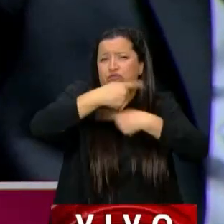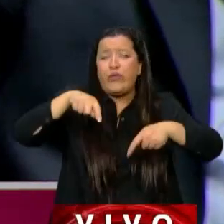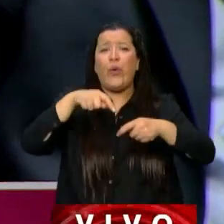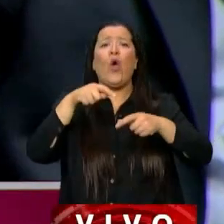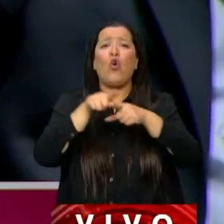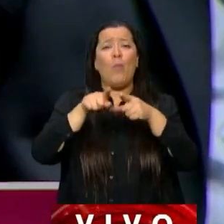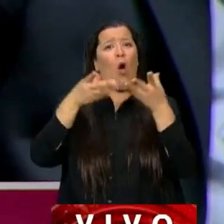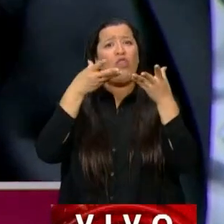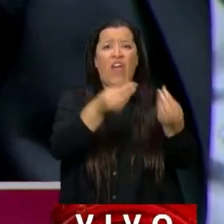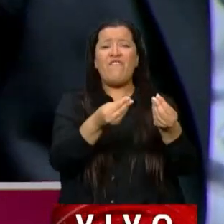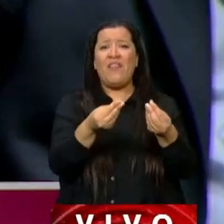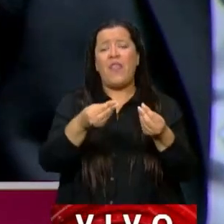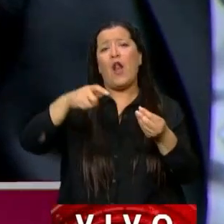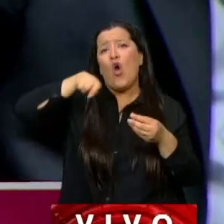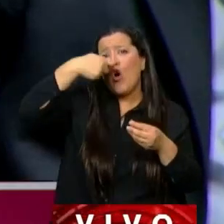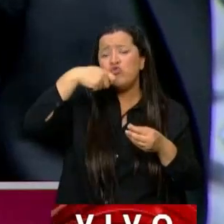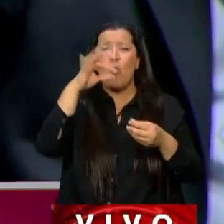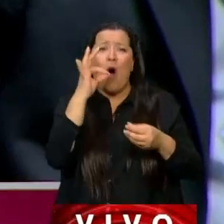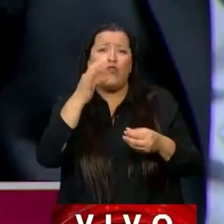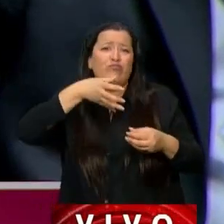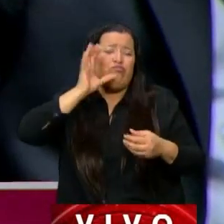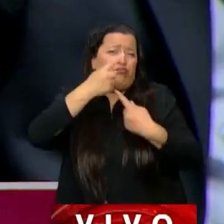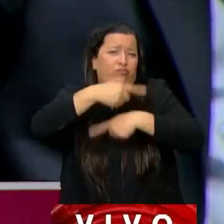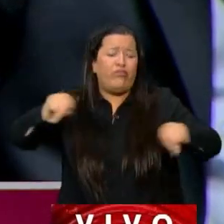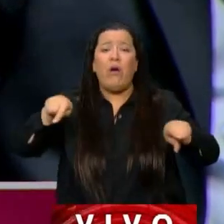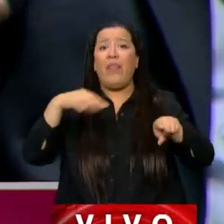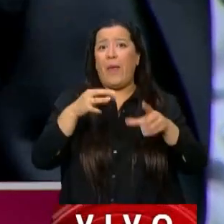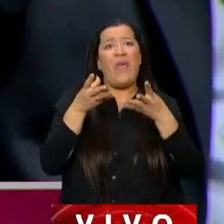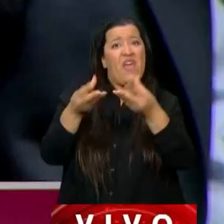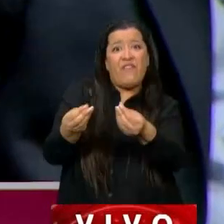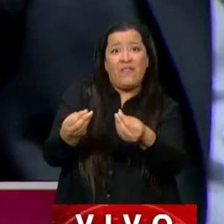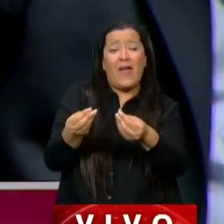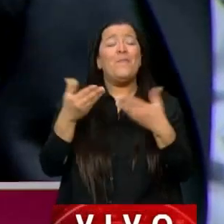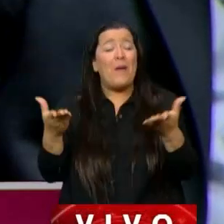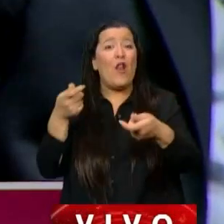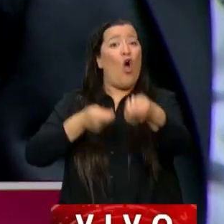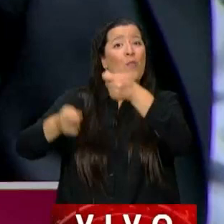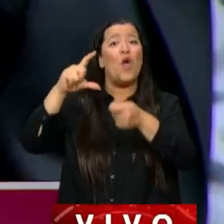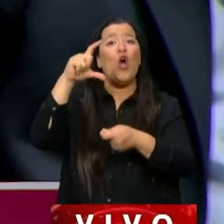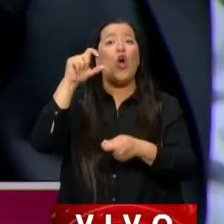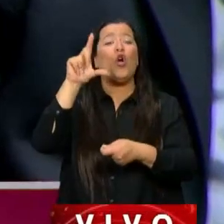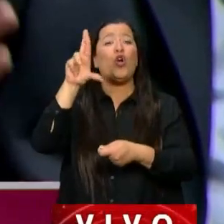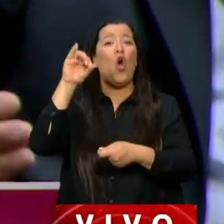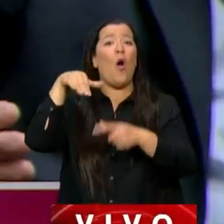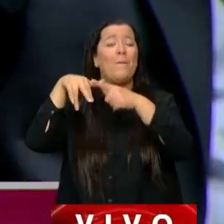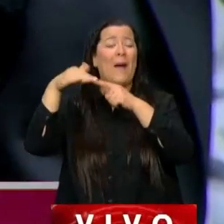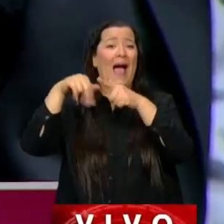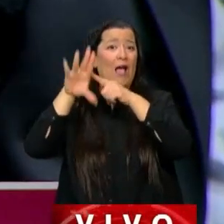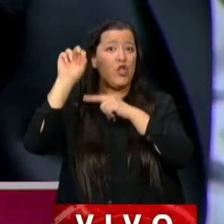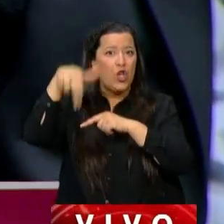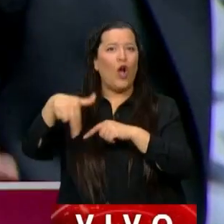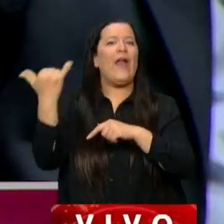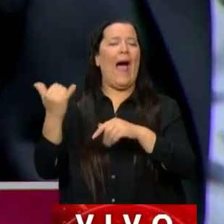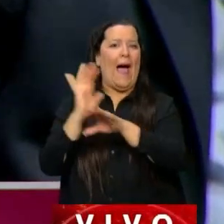los consumos por sobre todas las cosas, tenemos en Cromañón un antes y un después, donde además,